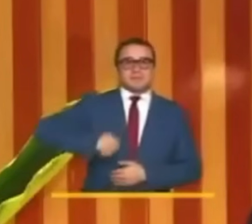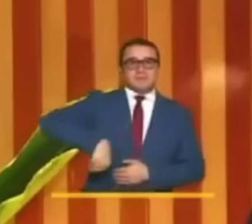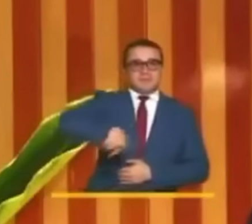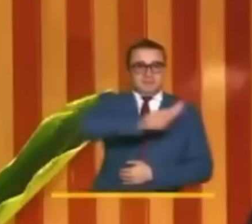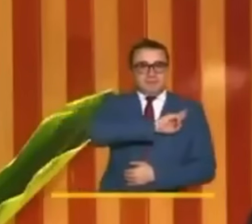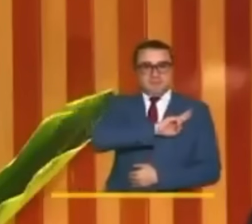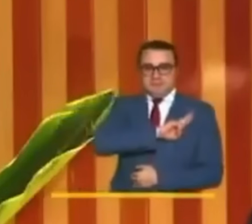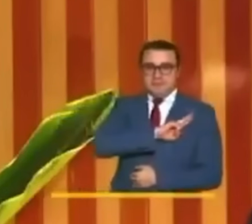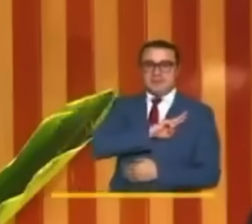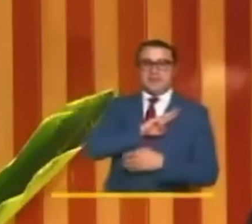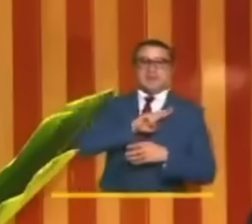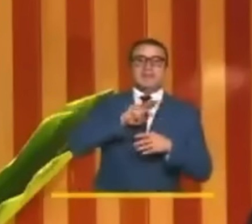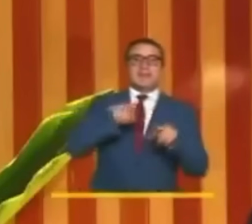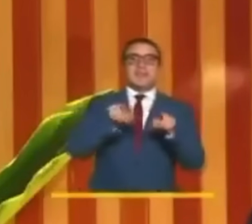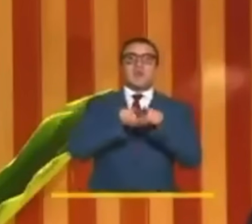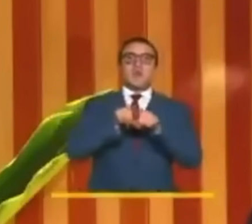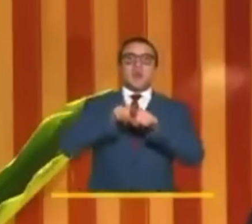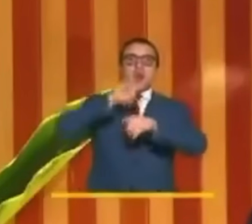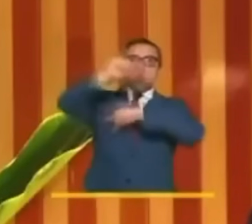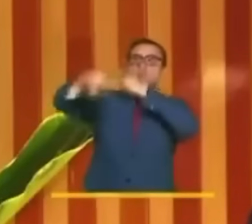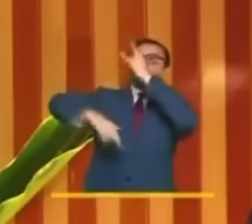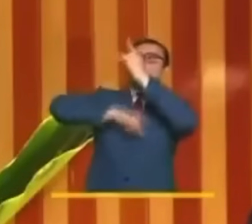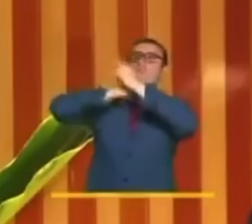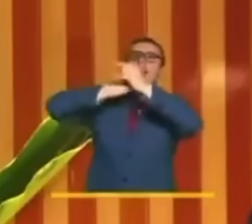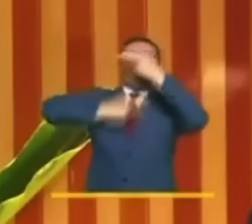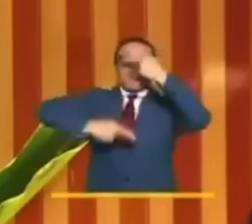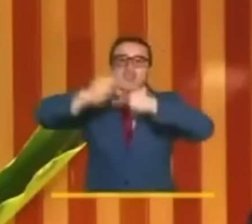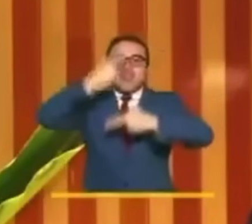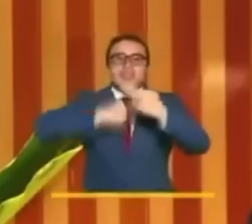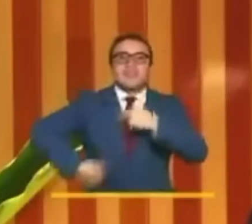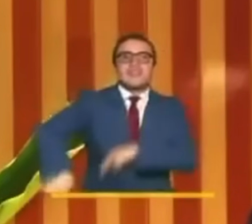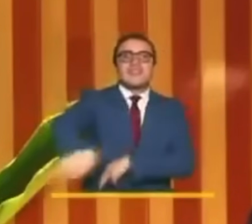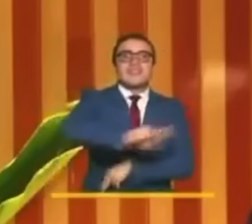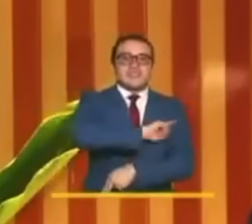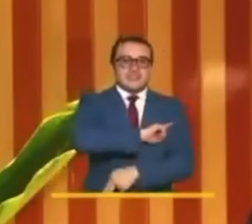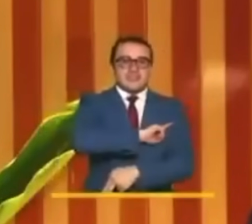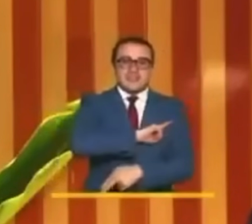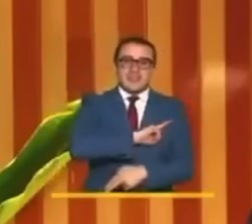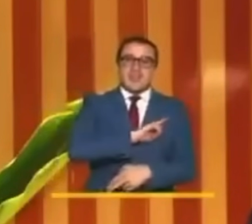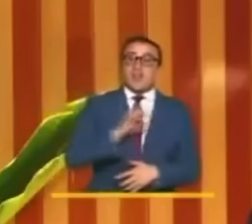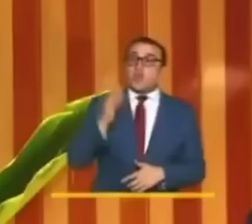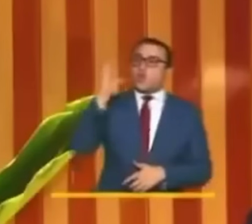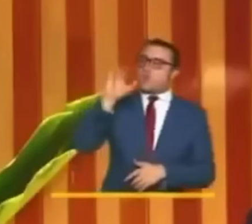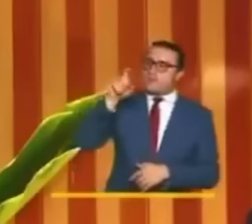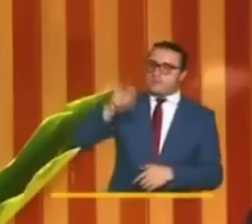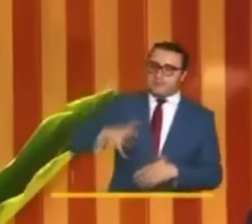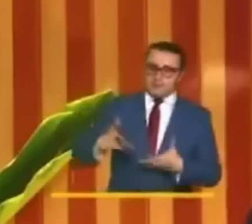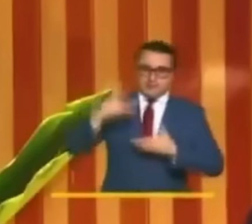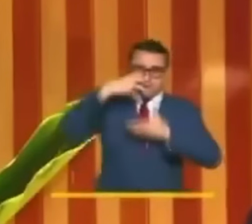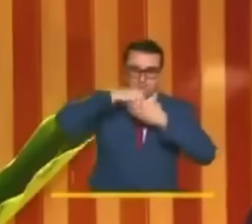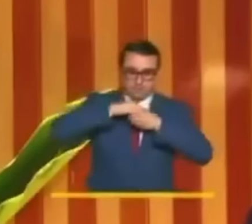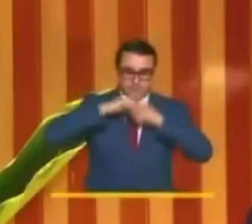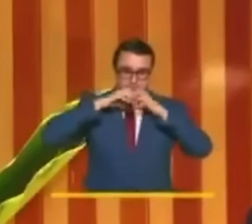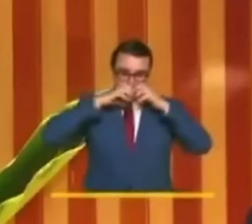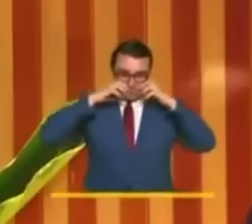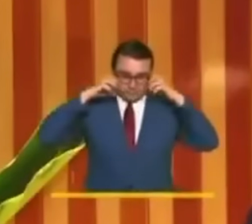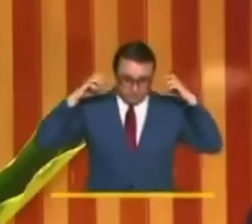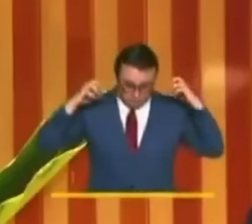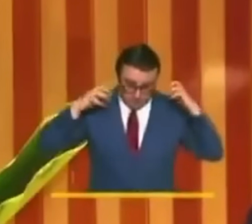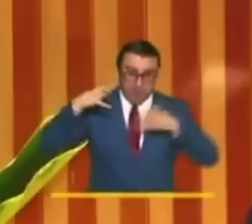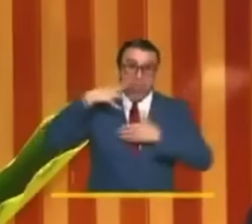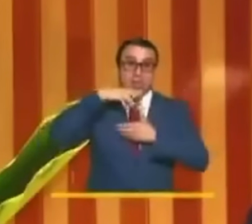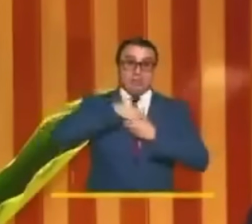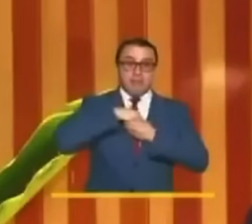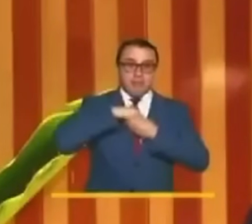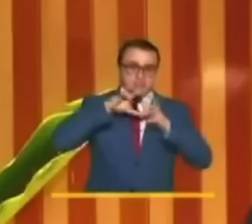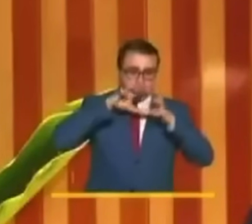Vasconcelos. Y Colombia tiene que saber interpretar sus propios mundos interiores, sus propios